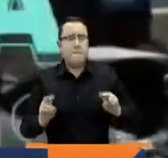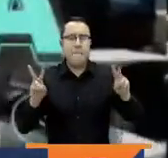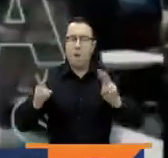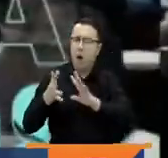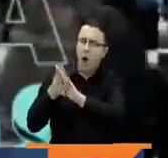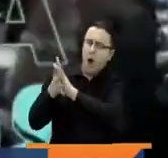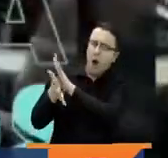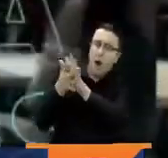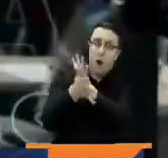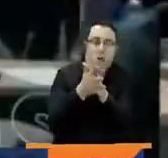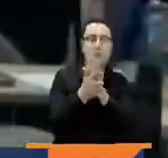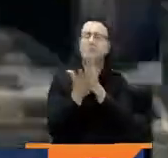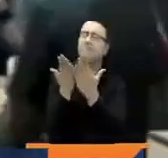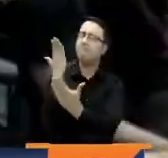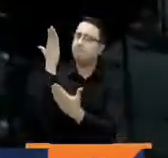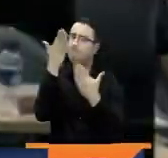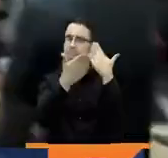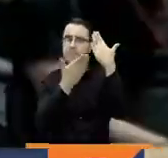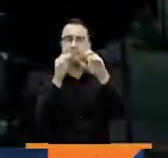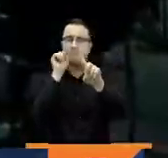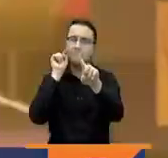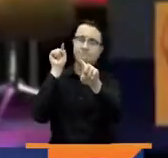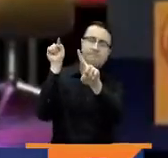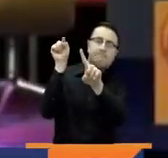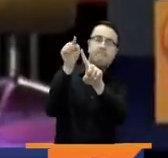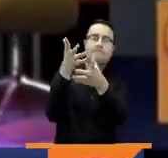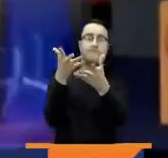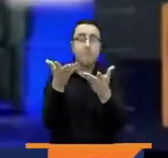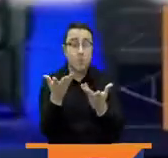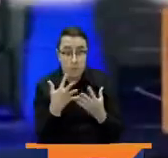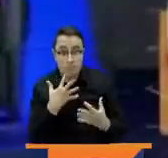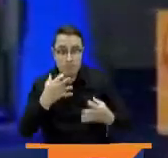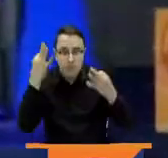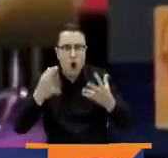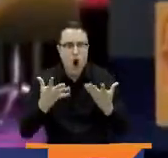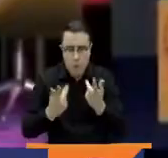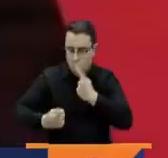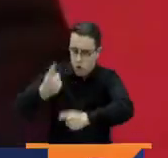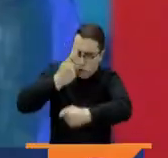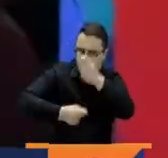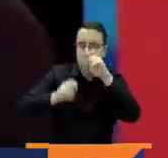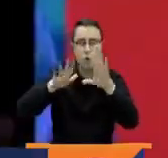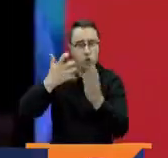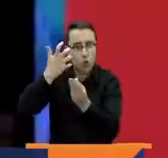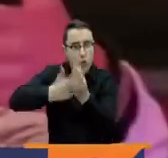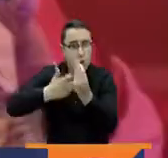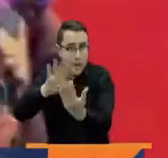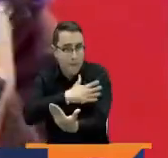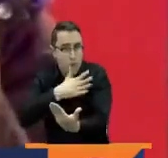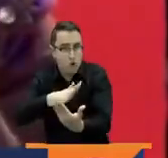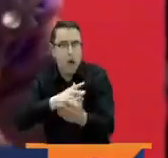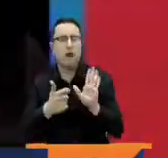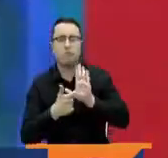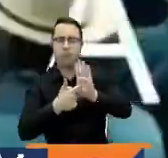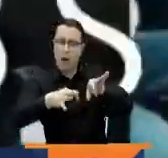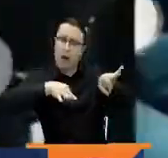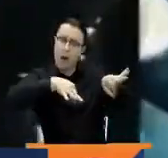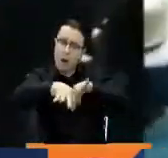las tendencias y conocer a profundidad la manera como se llevan a cabo los negocios en la industria musical. El BOM